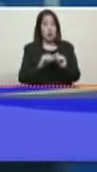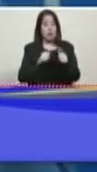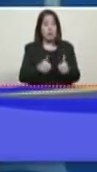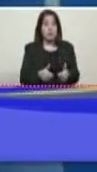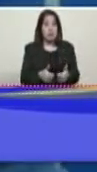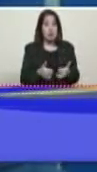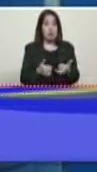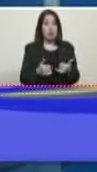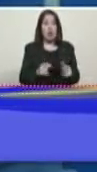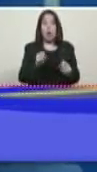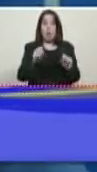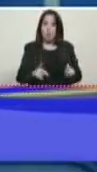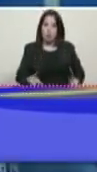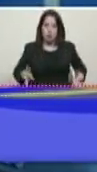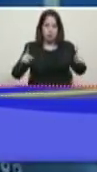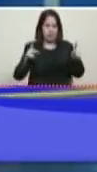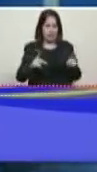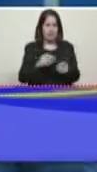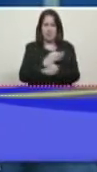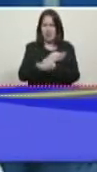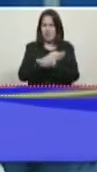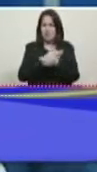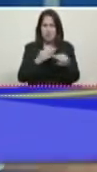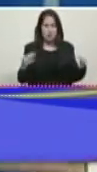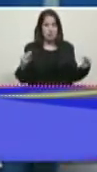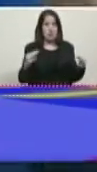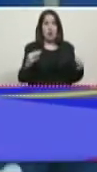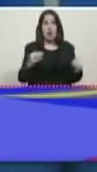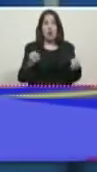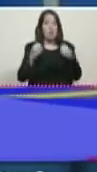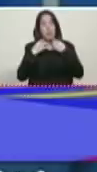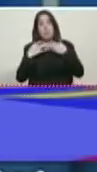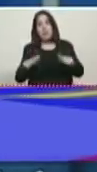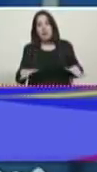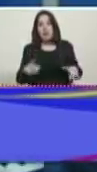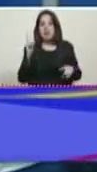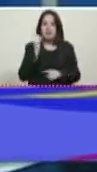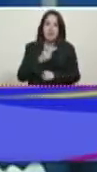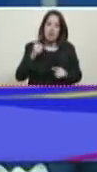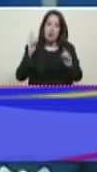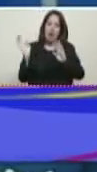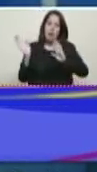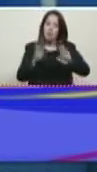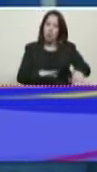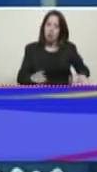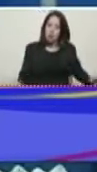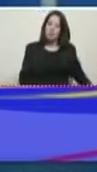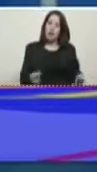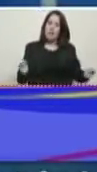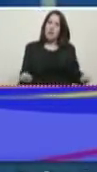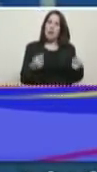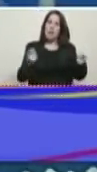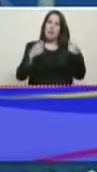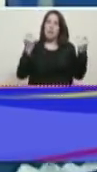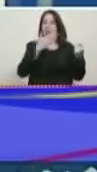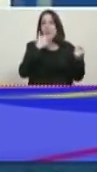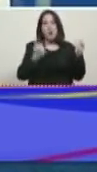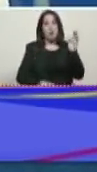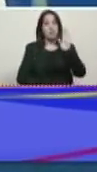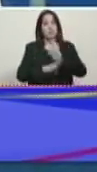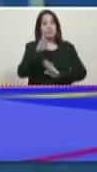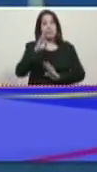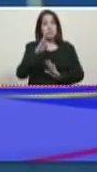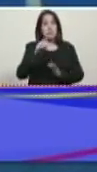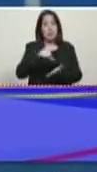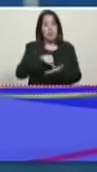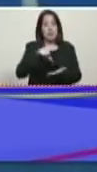maravillosa oportunidad que no podemos perder en cara hoy específicamente por tu cabello para materializar la recuperación total del centro